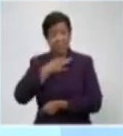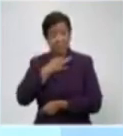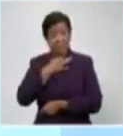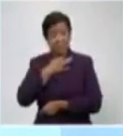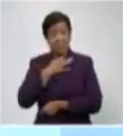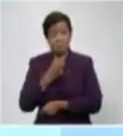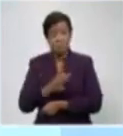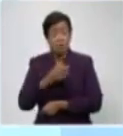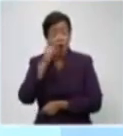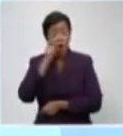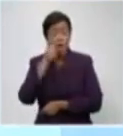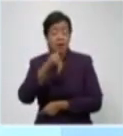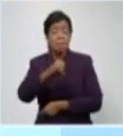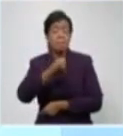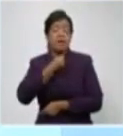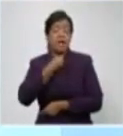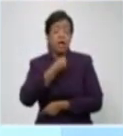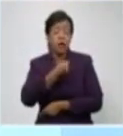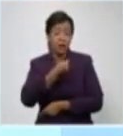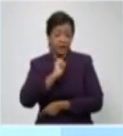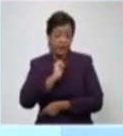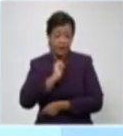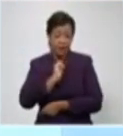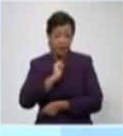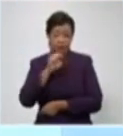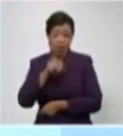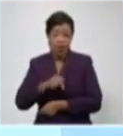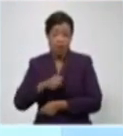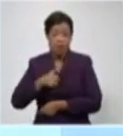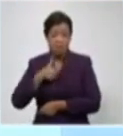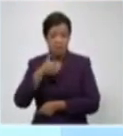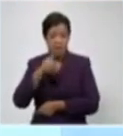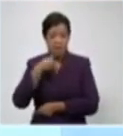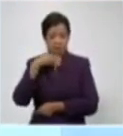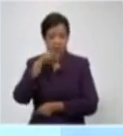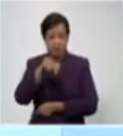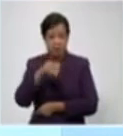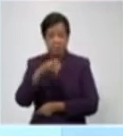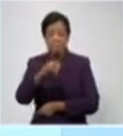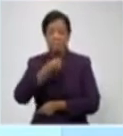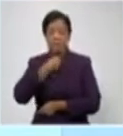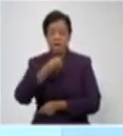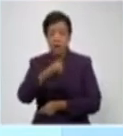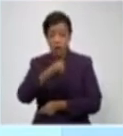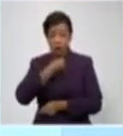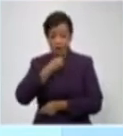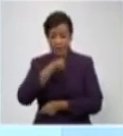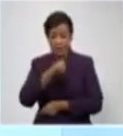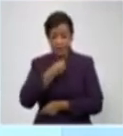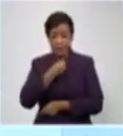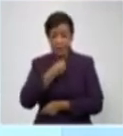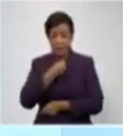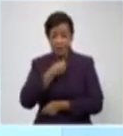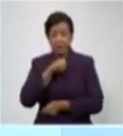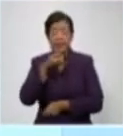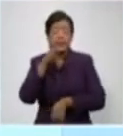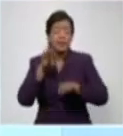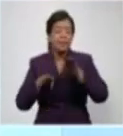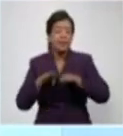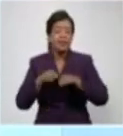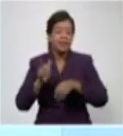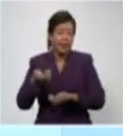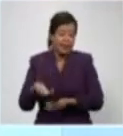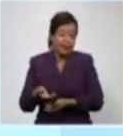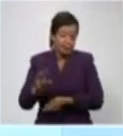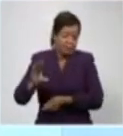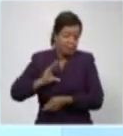los periodistas, voy a comenzar a decirlo bien desde hoy, ya no hablaré más de periodistas independientes, este es uno de los periodistas dependientes del dinero de la NET